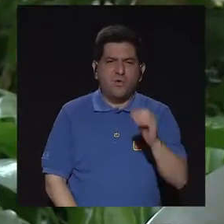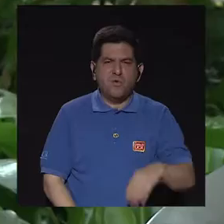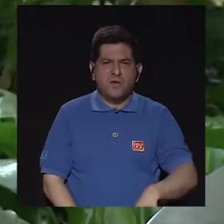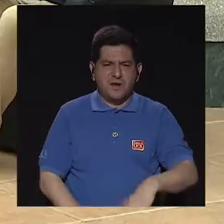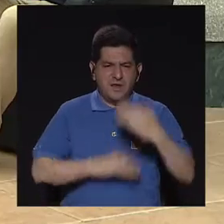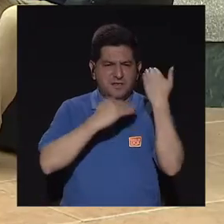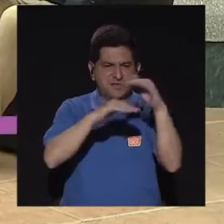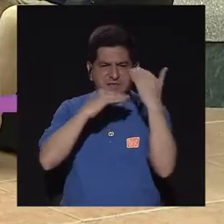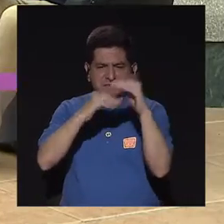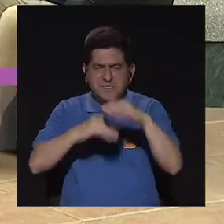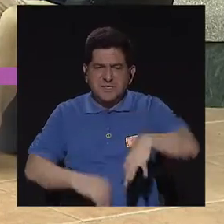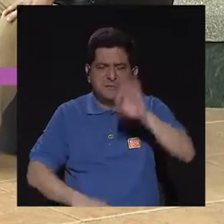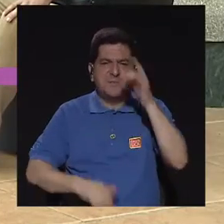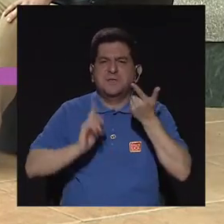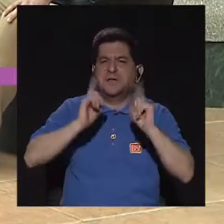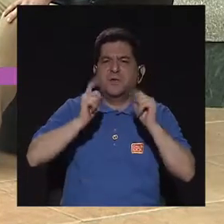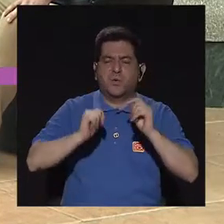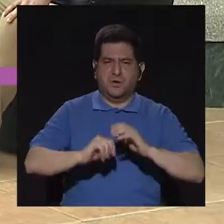jóvenes?